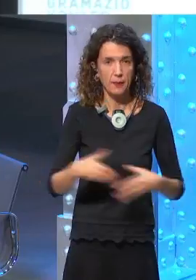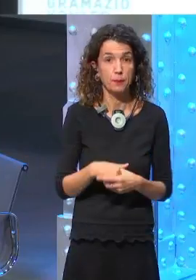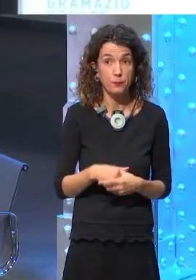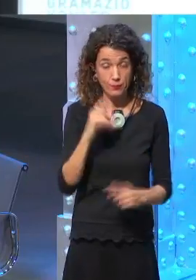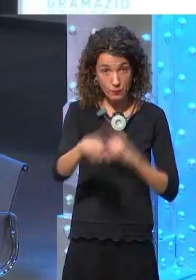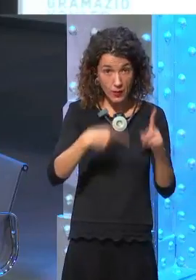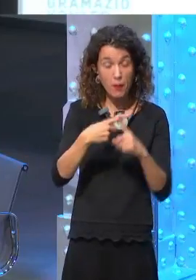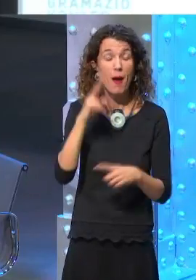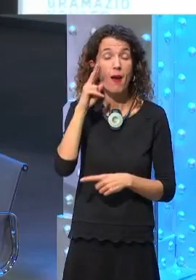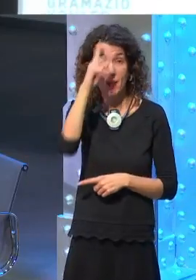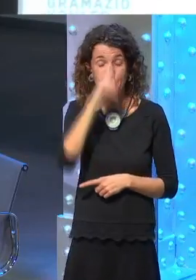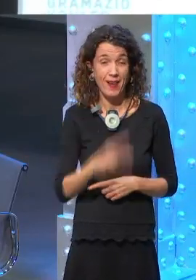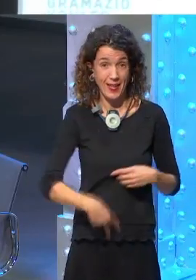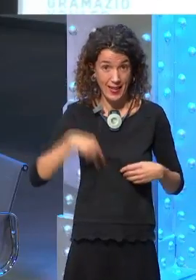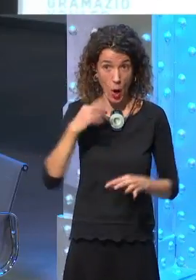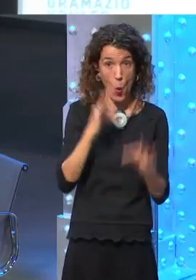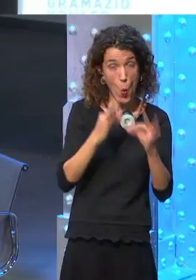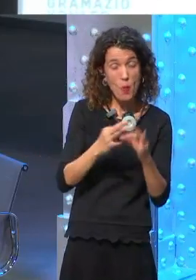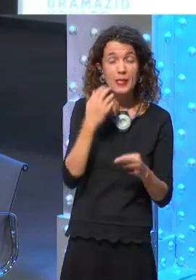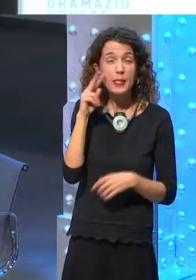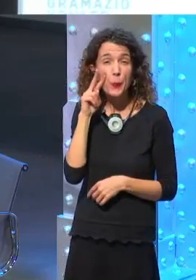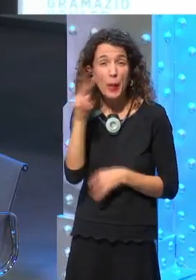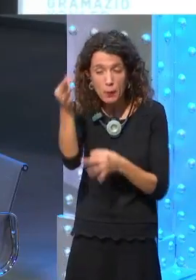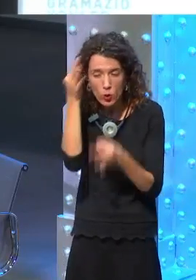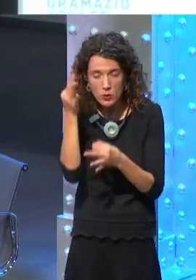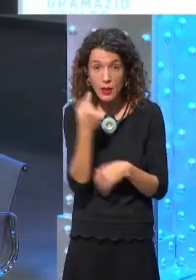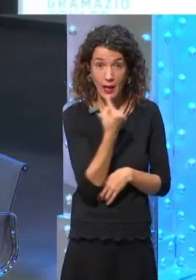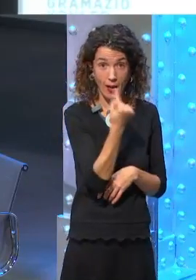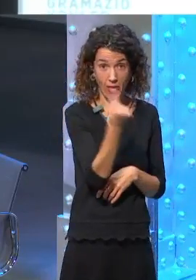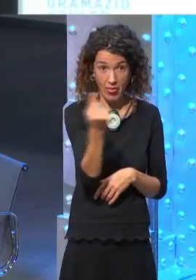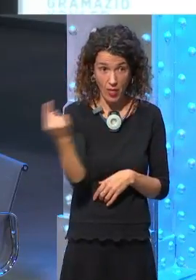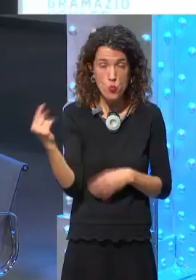Además de esta imagen general de las uvas, si nos acercamos vemos que cada uno de estos